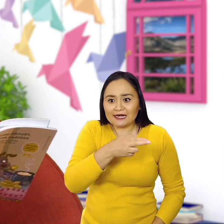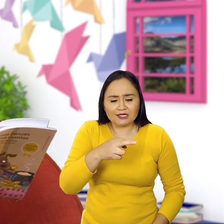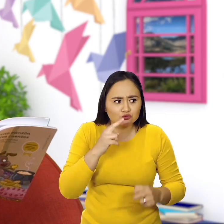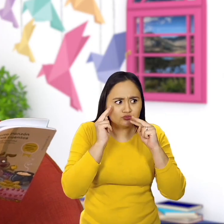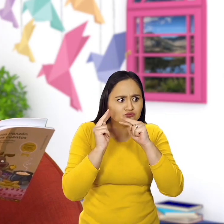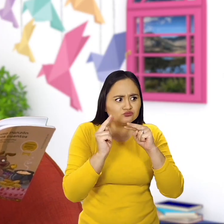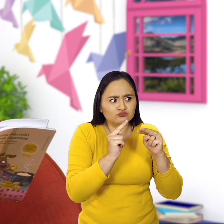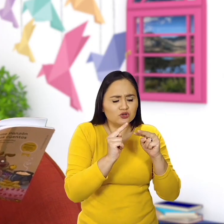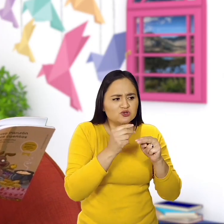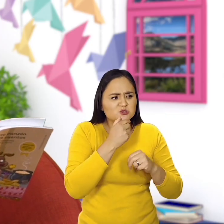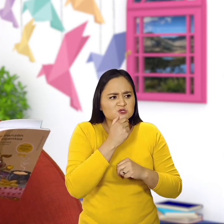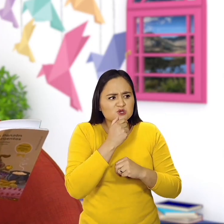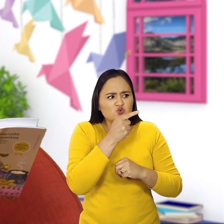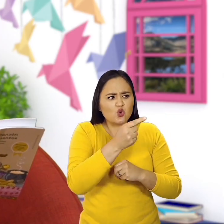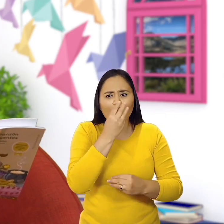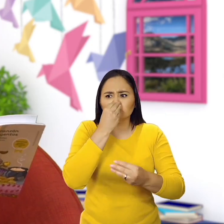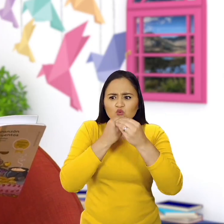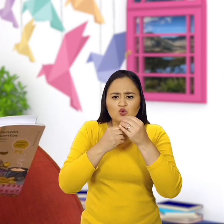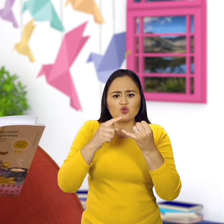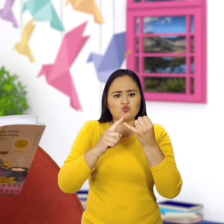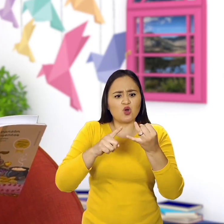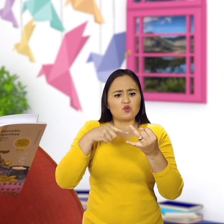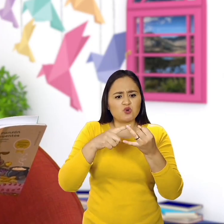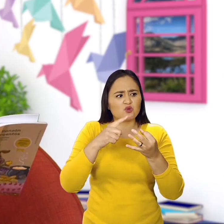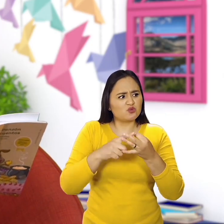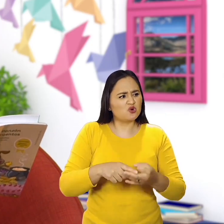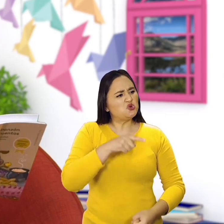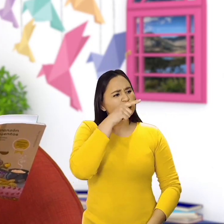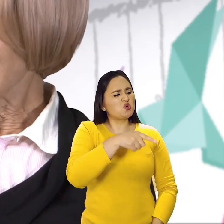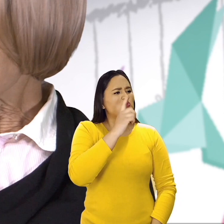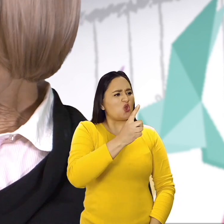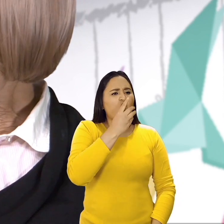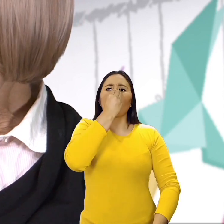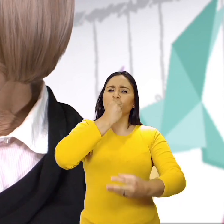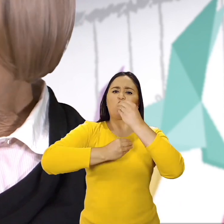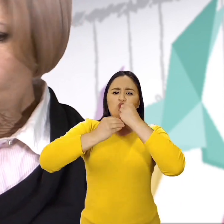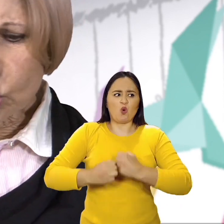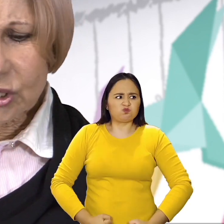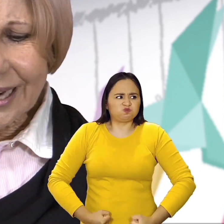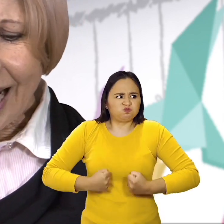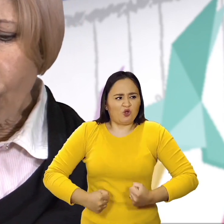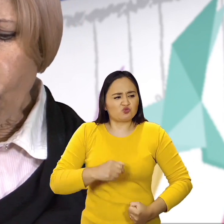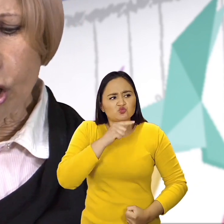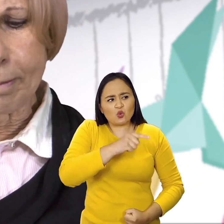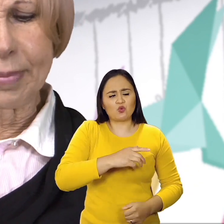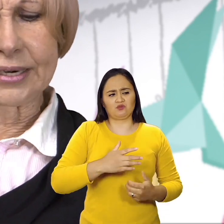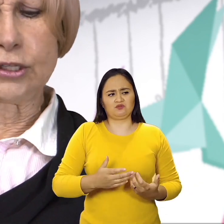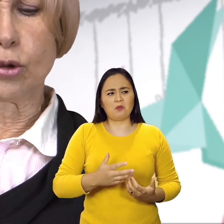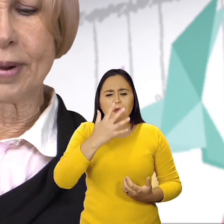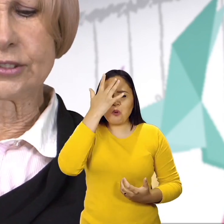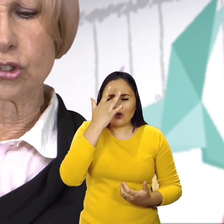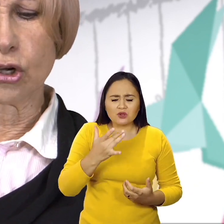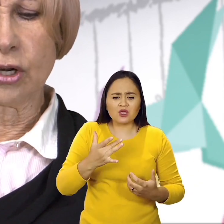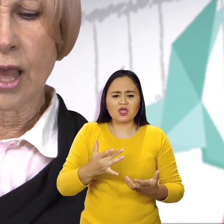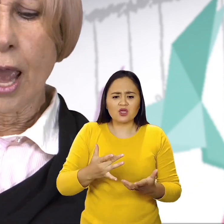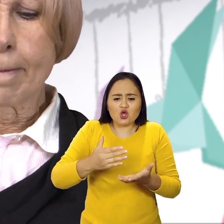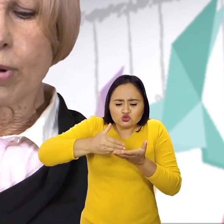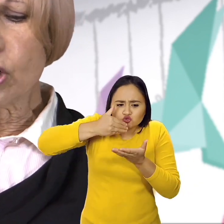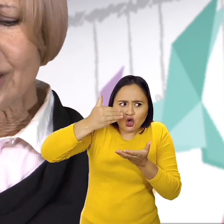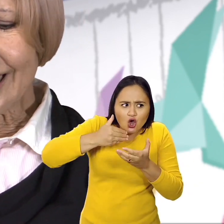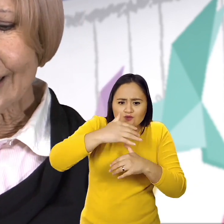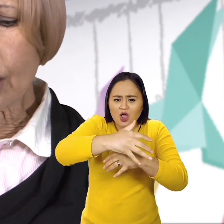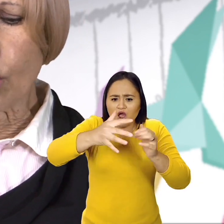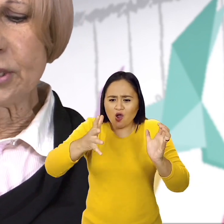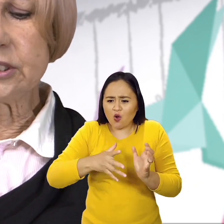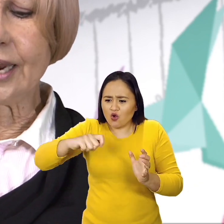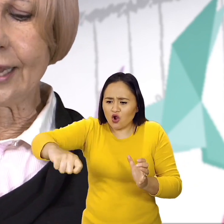Un ratón que estaba en un zapato vio lo que se había tragado Perrito Panzón. «Eres un tragón, Perrito Panzón.